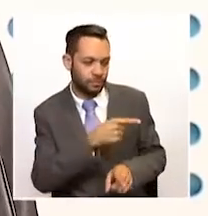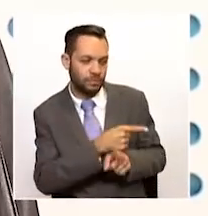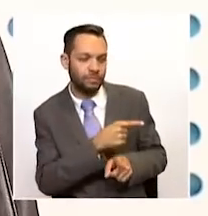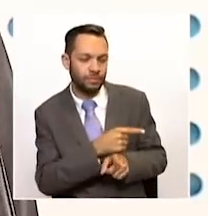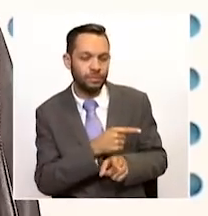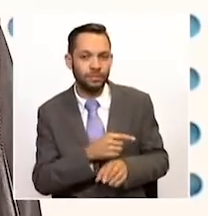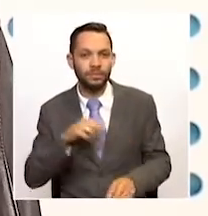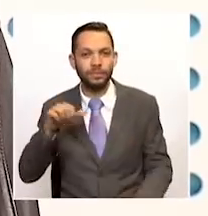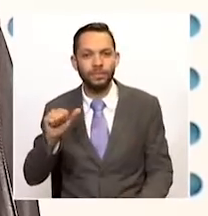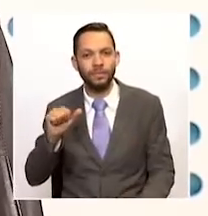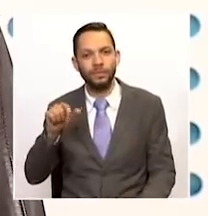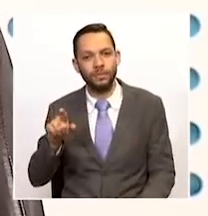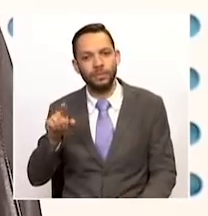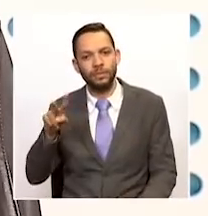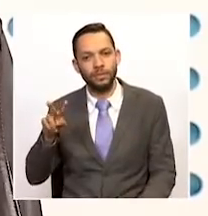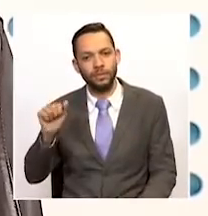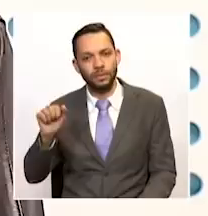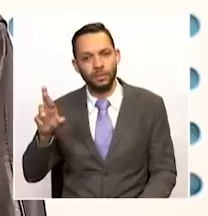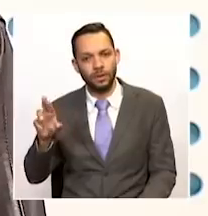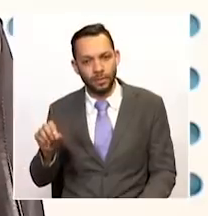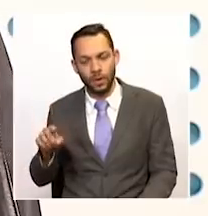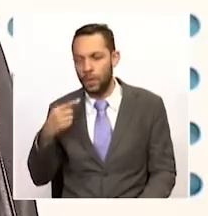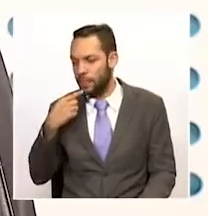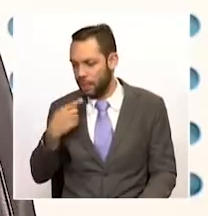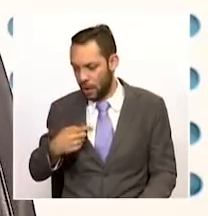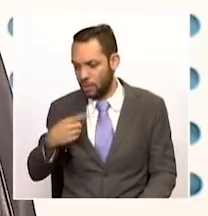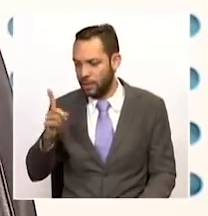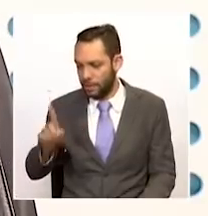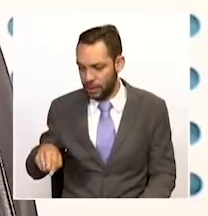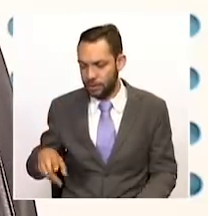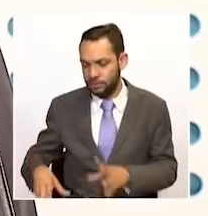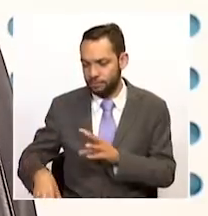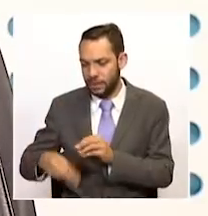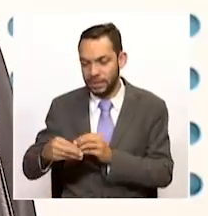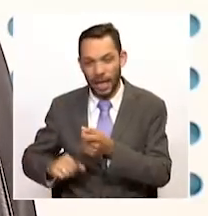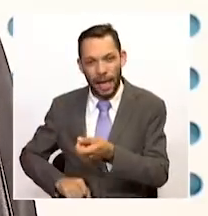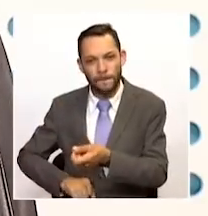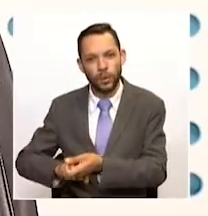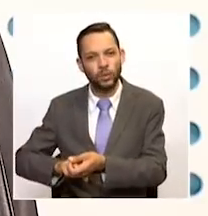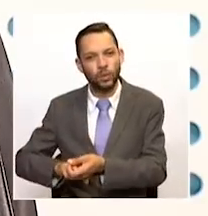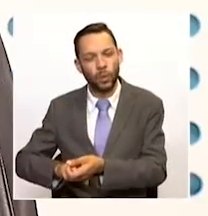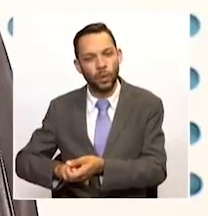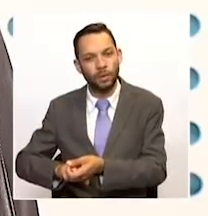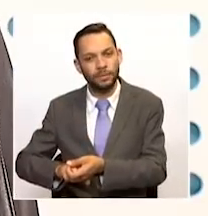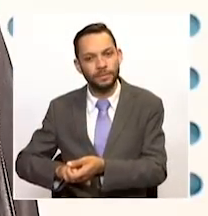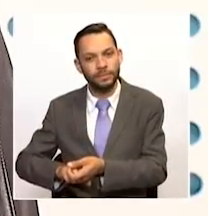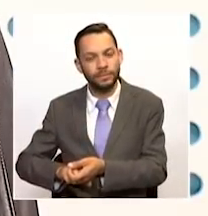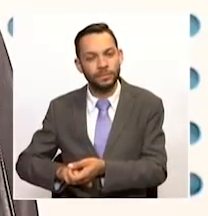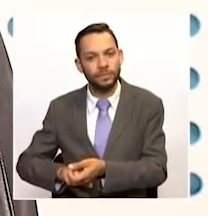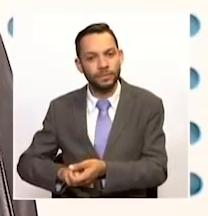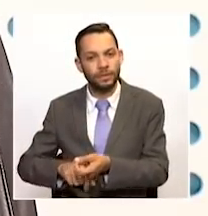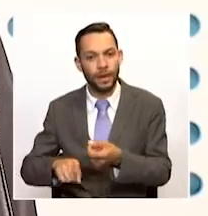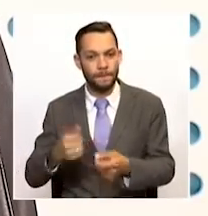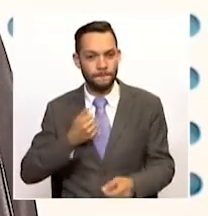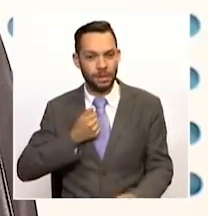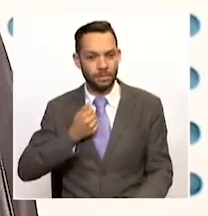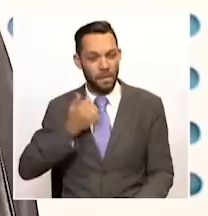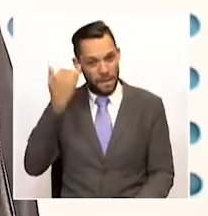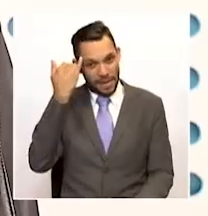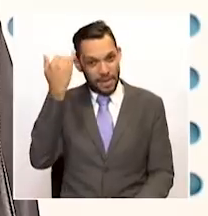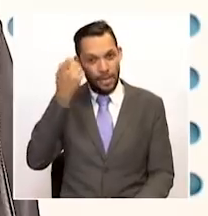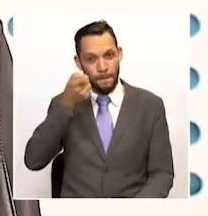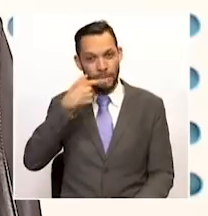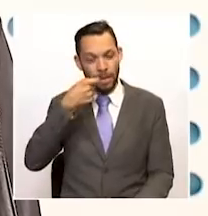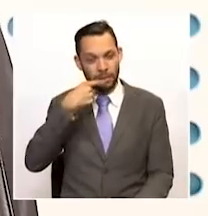doctor álvaro gusto y quería aportar ahí es que muchas veces las automedicación es las